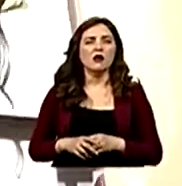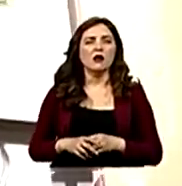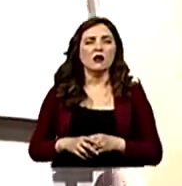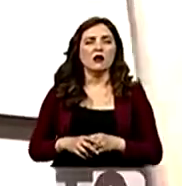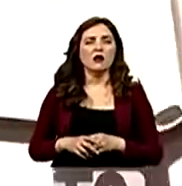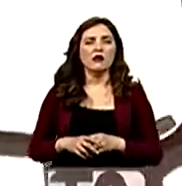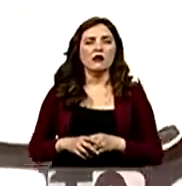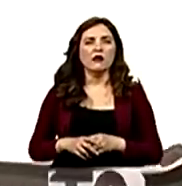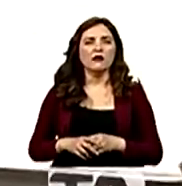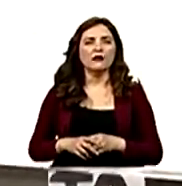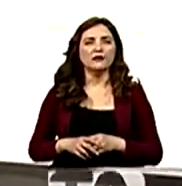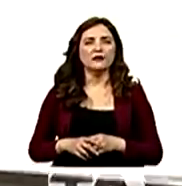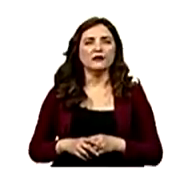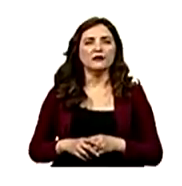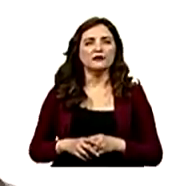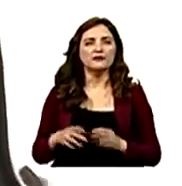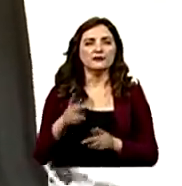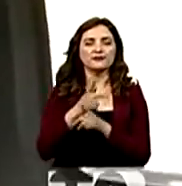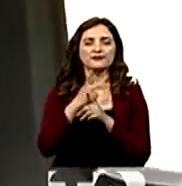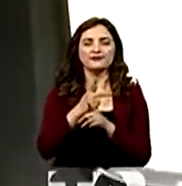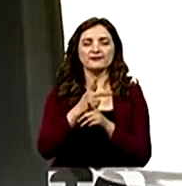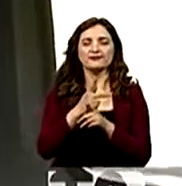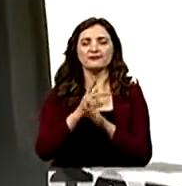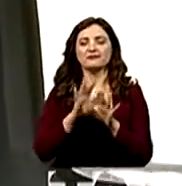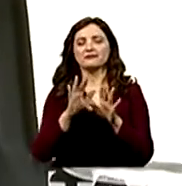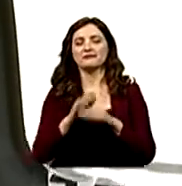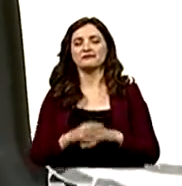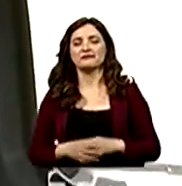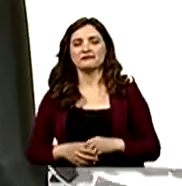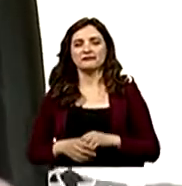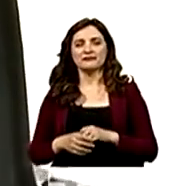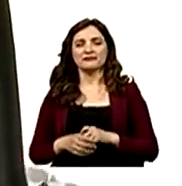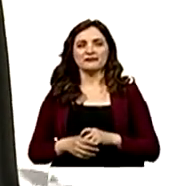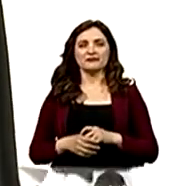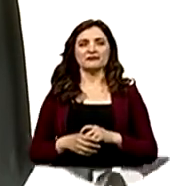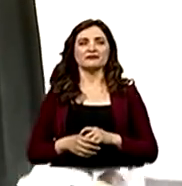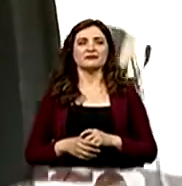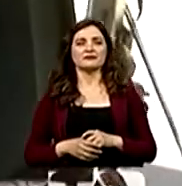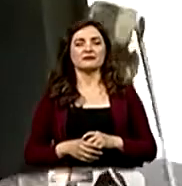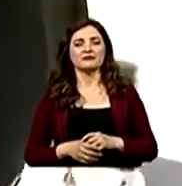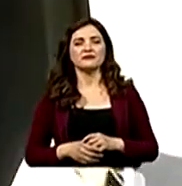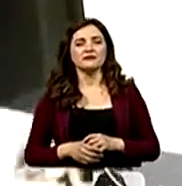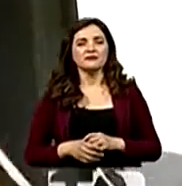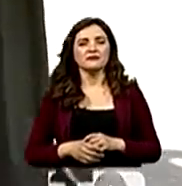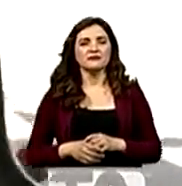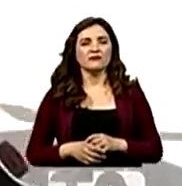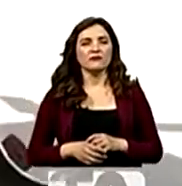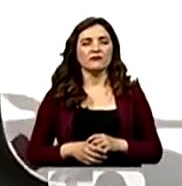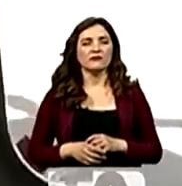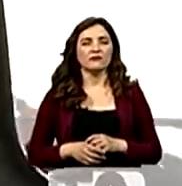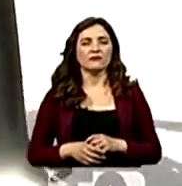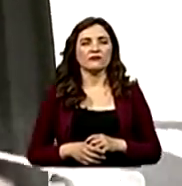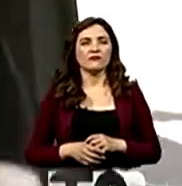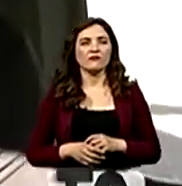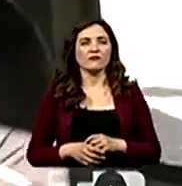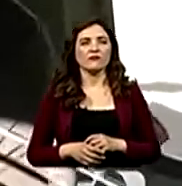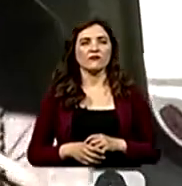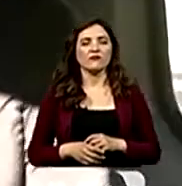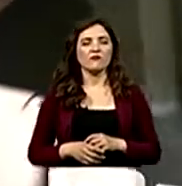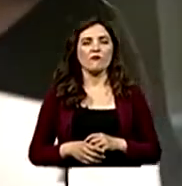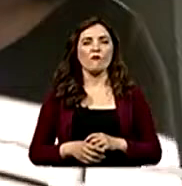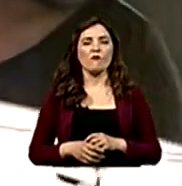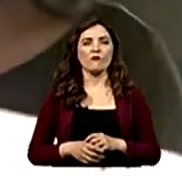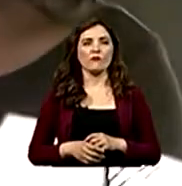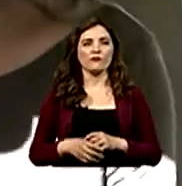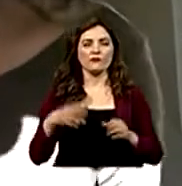Cuidadolos. La cabeza nomás. A ver, súbase por aquí, capitán. Entonces, esta es una de las herramientas